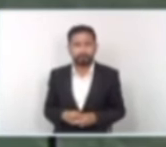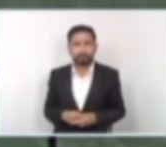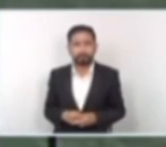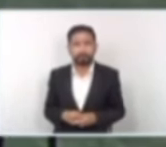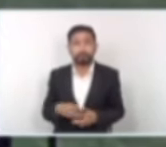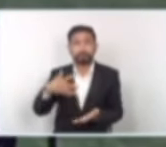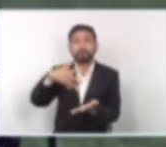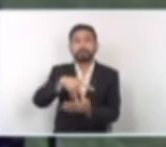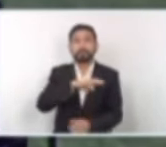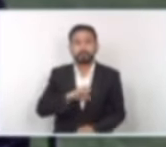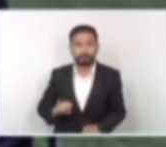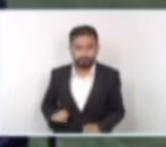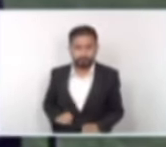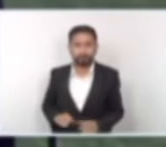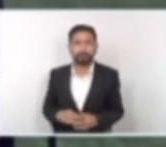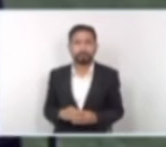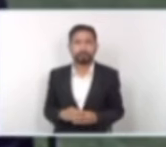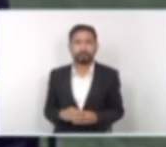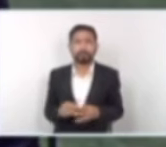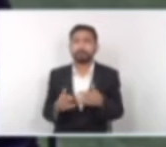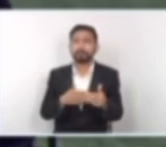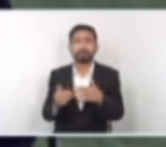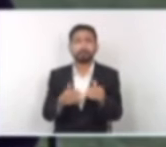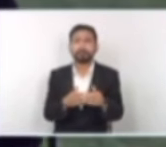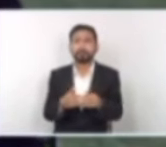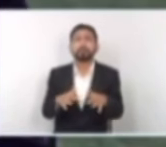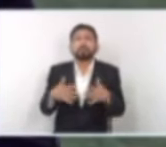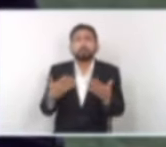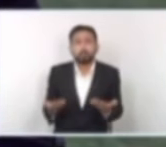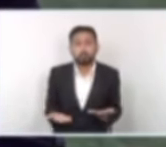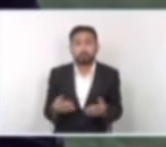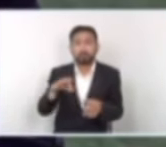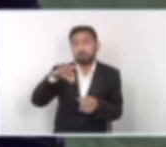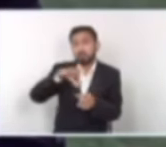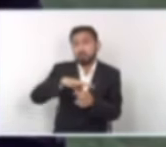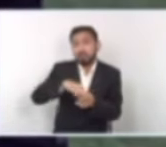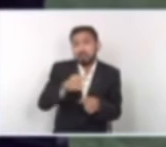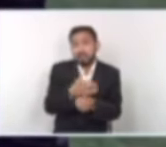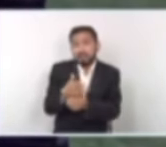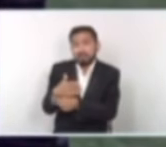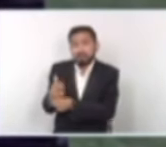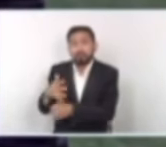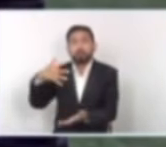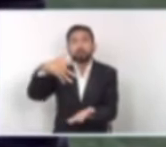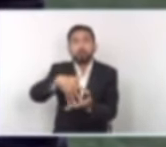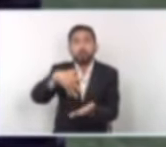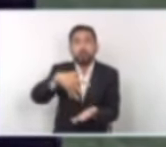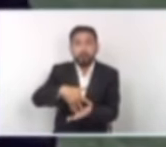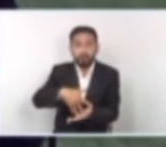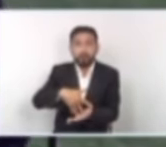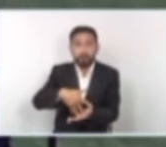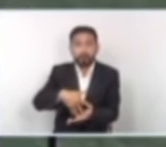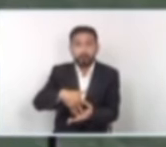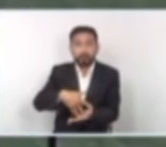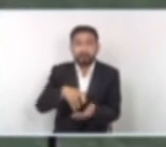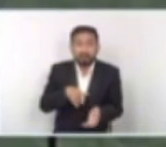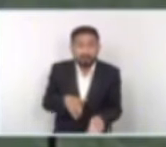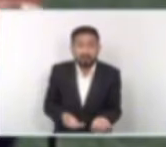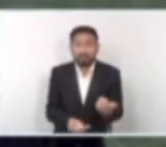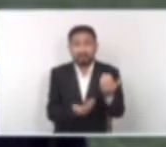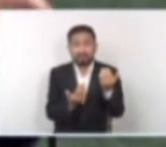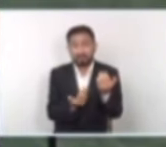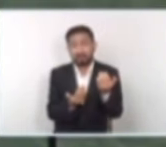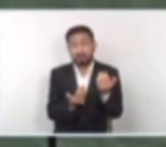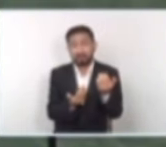Los salvadoreños, independientemente de por quienes hayan votado, el pueblo, la ciudad donde hayan nacido, de lo